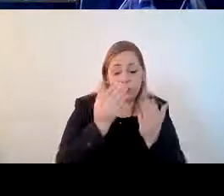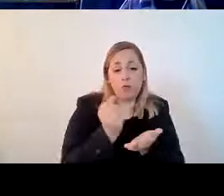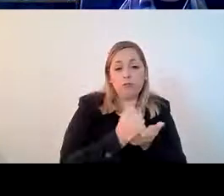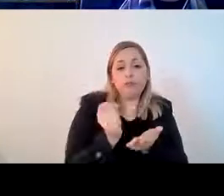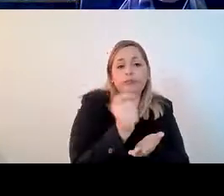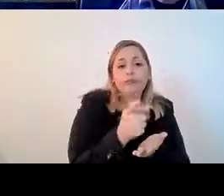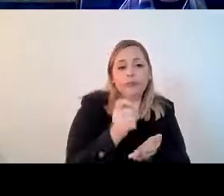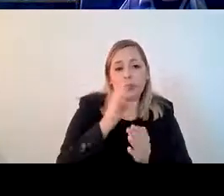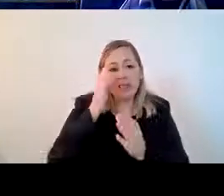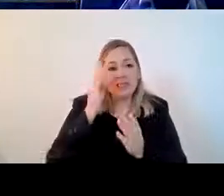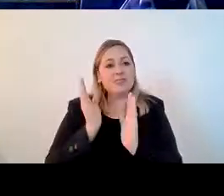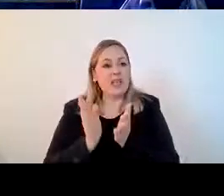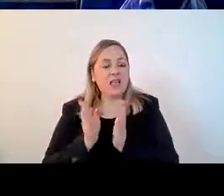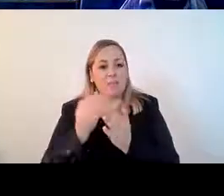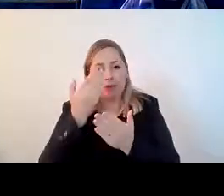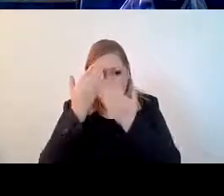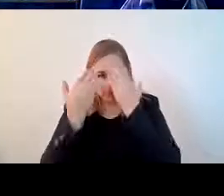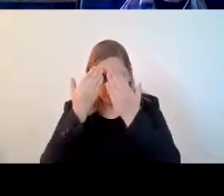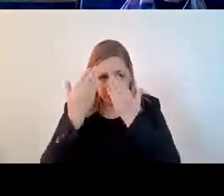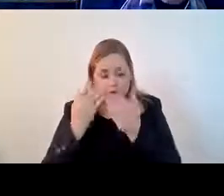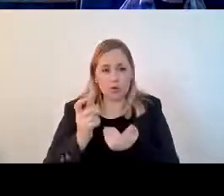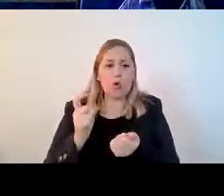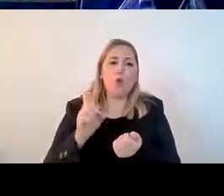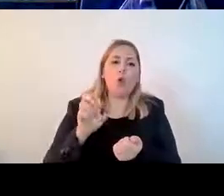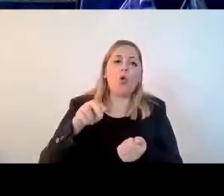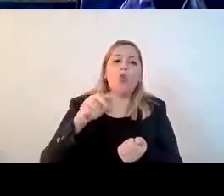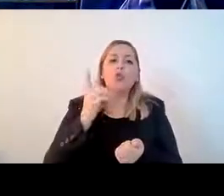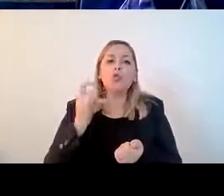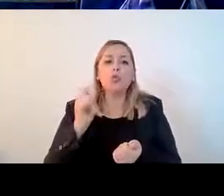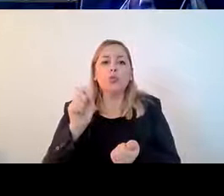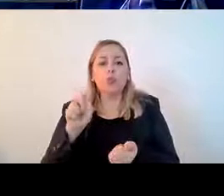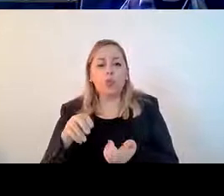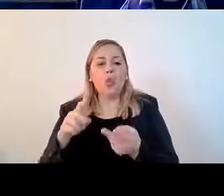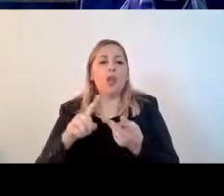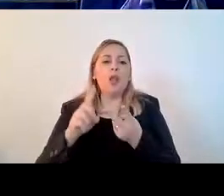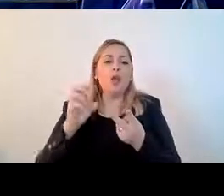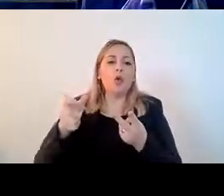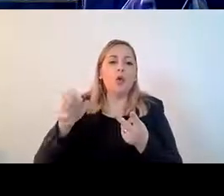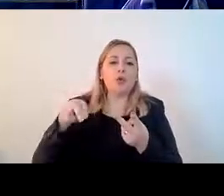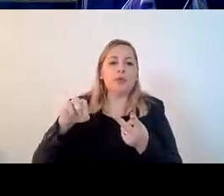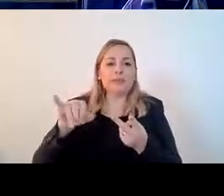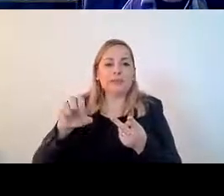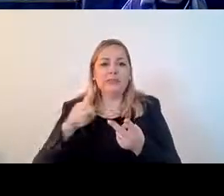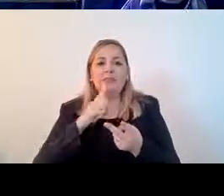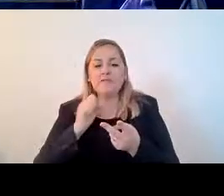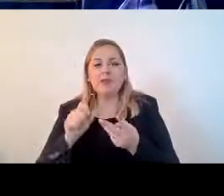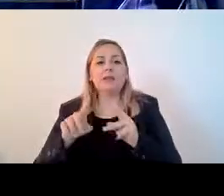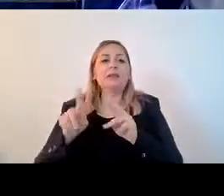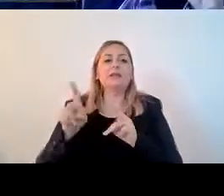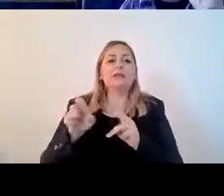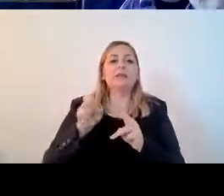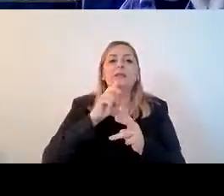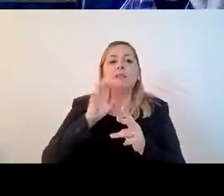terapia psicológica, conductual cognitiva sistémica, intervenciones psicoeducativas y tratamiento combinado.